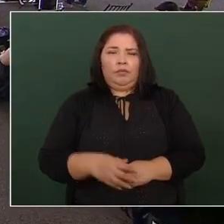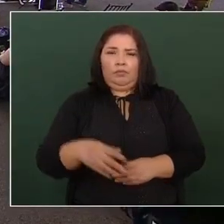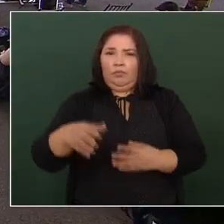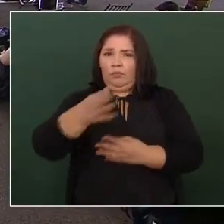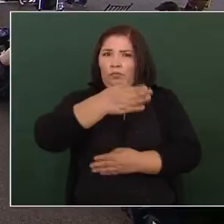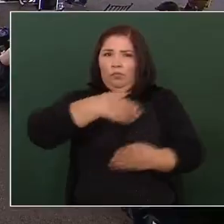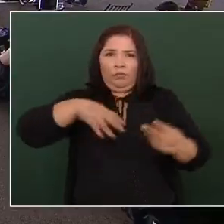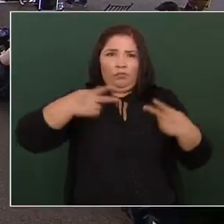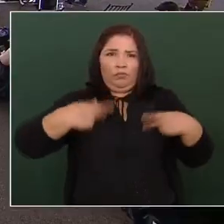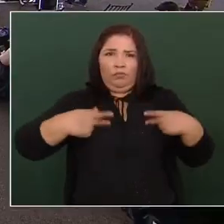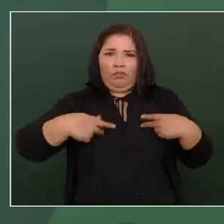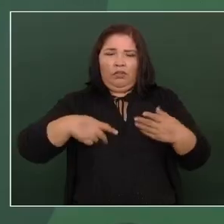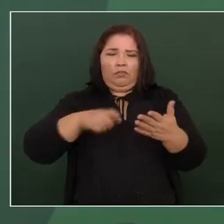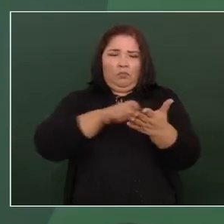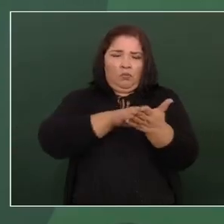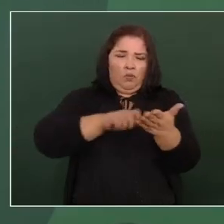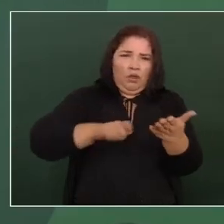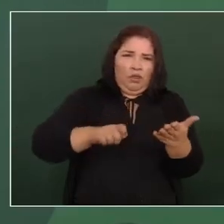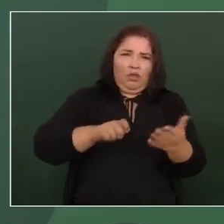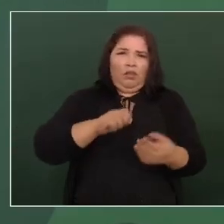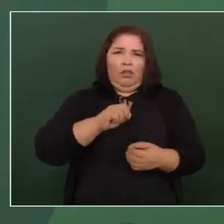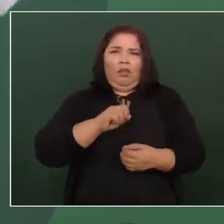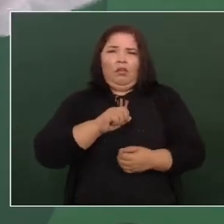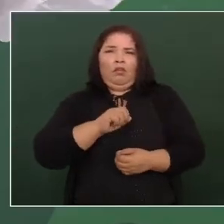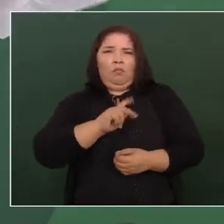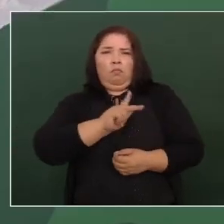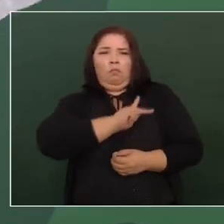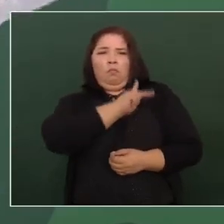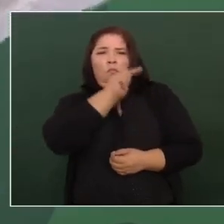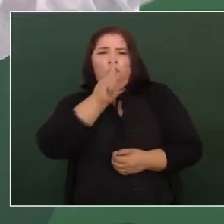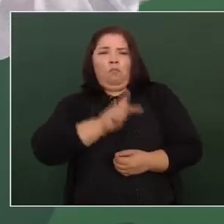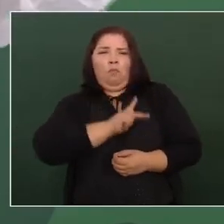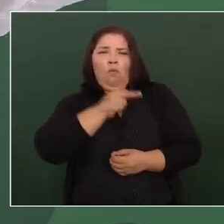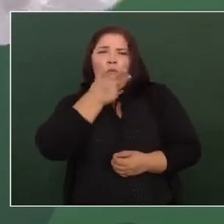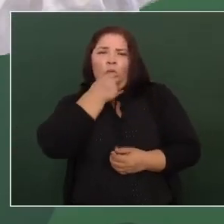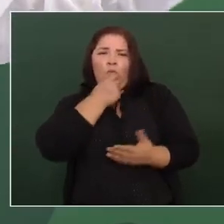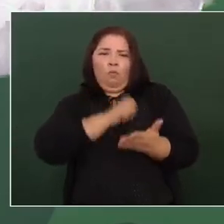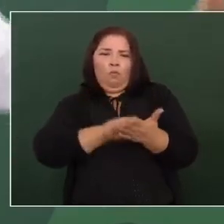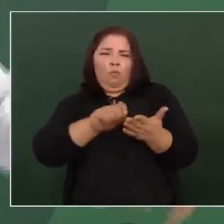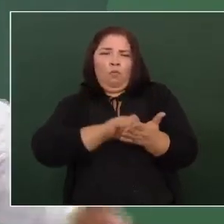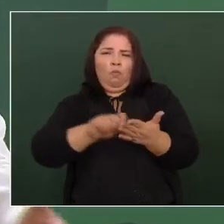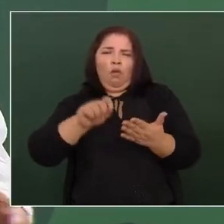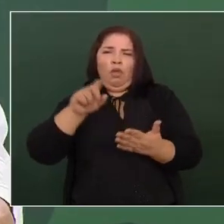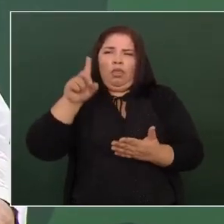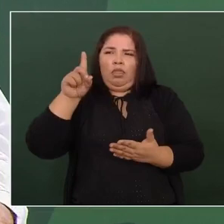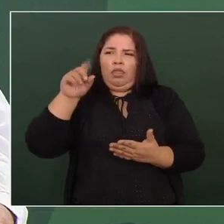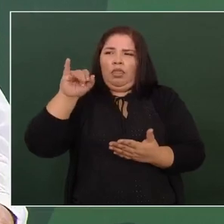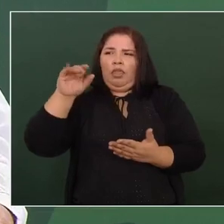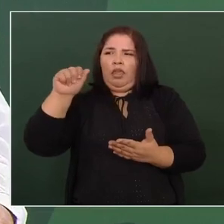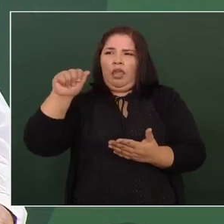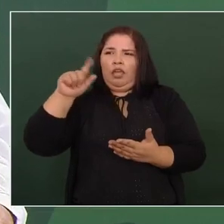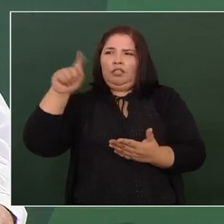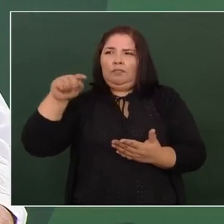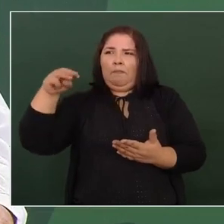escritores, poetas, como Díaz Mirón,